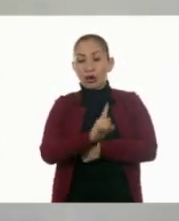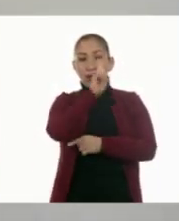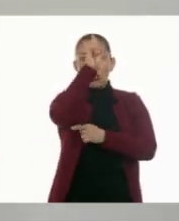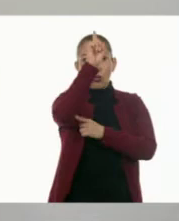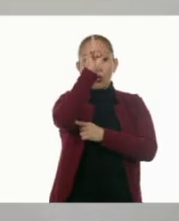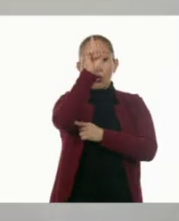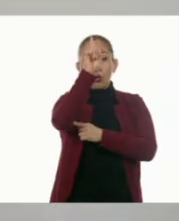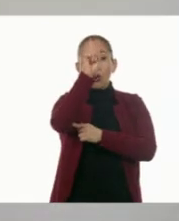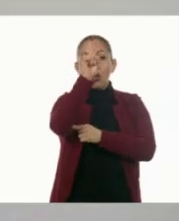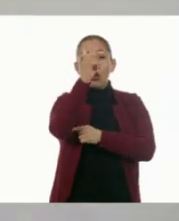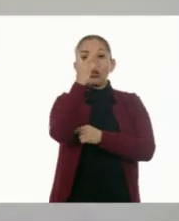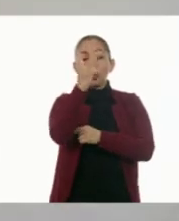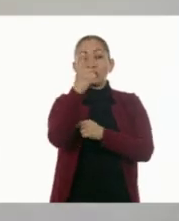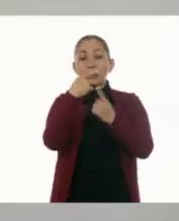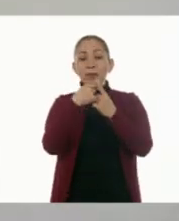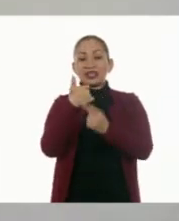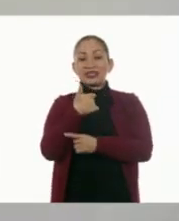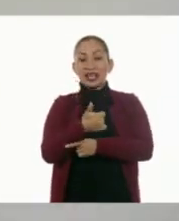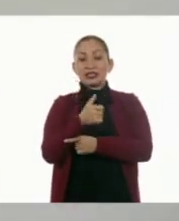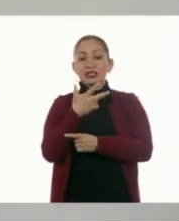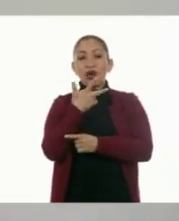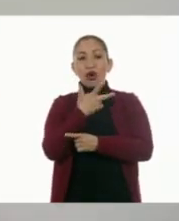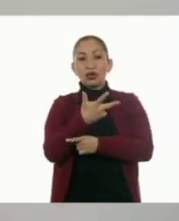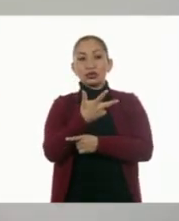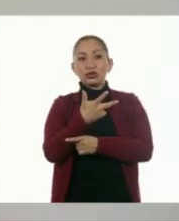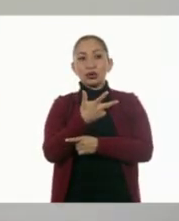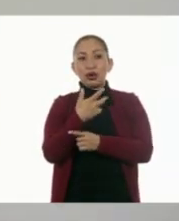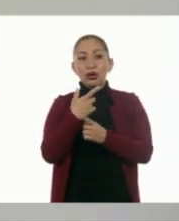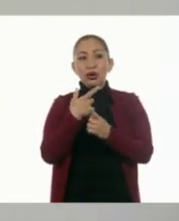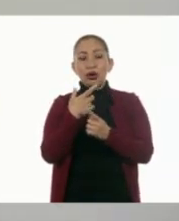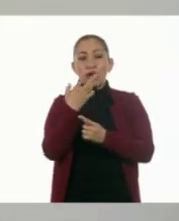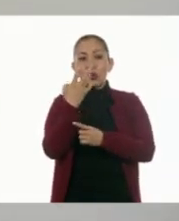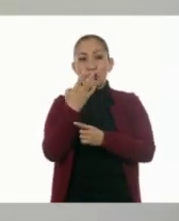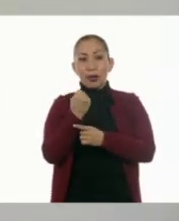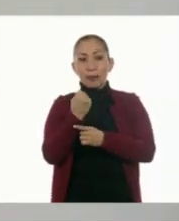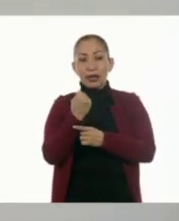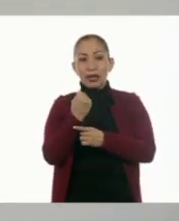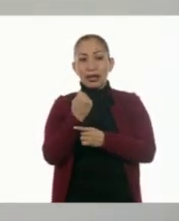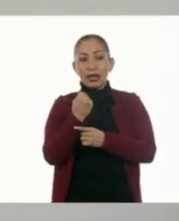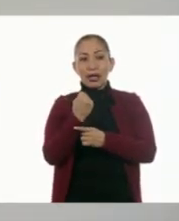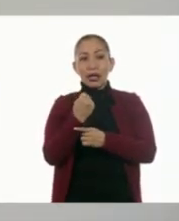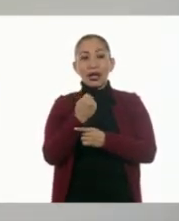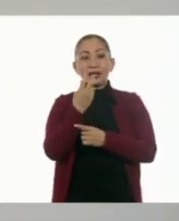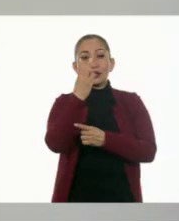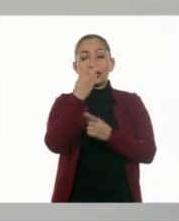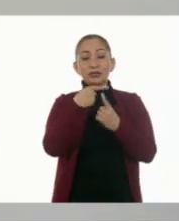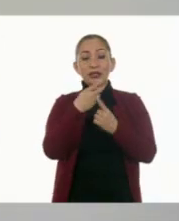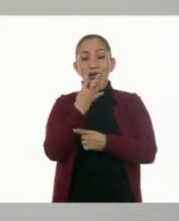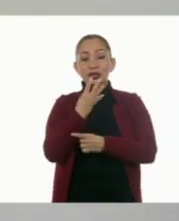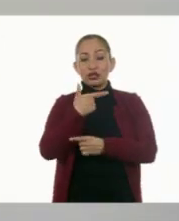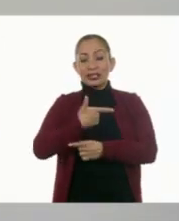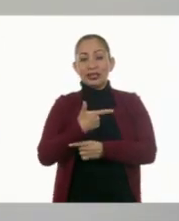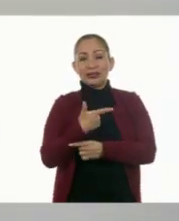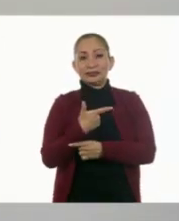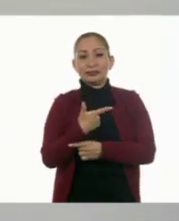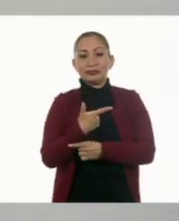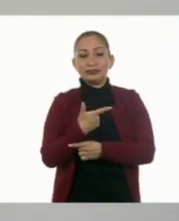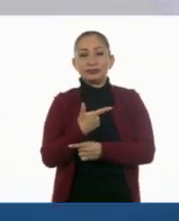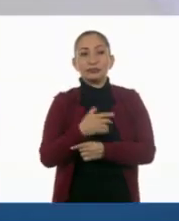1. 2 más 6, 8 y 1, 9. Y por último, 3 más 4, 7.